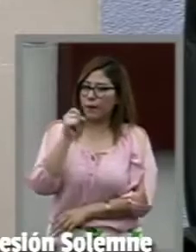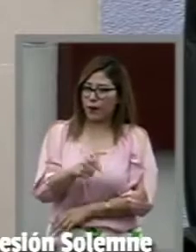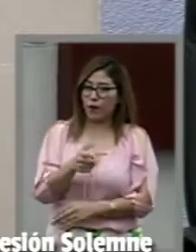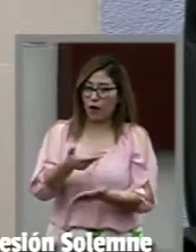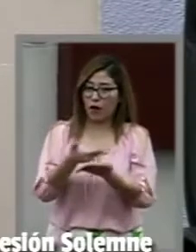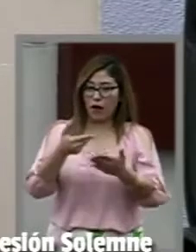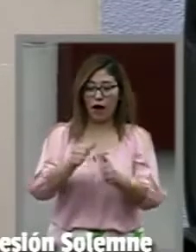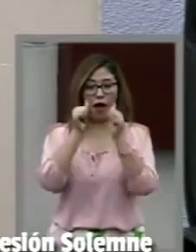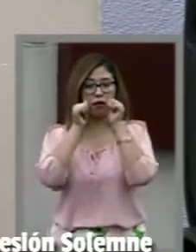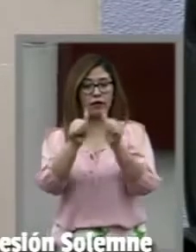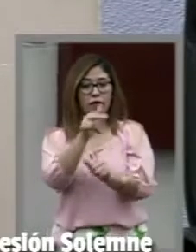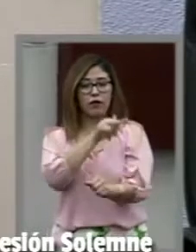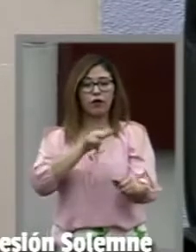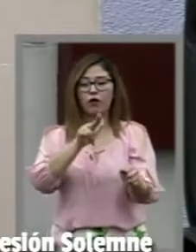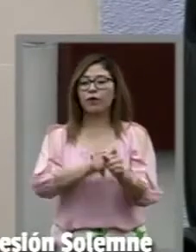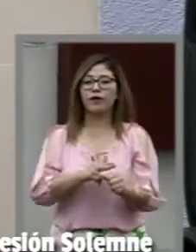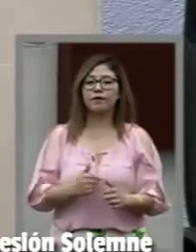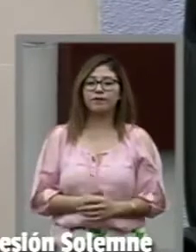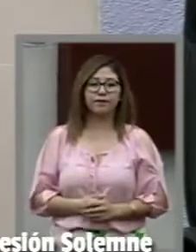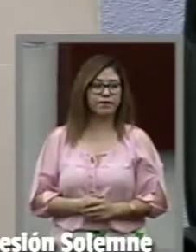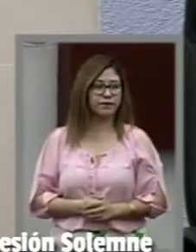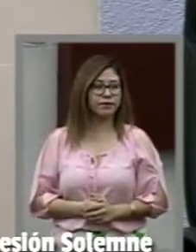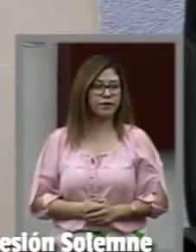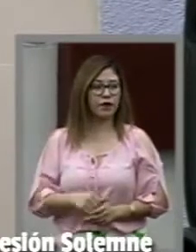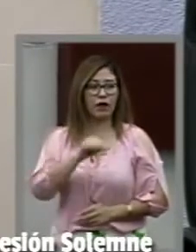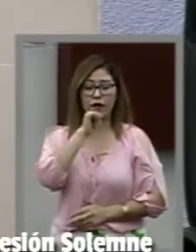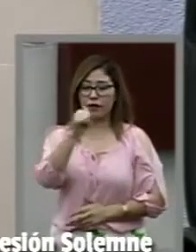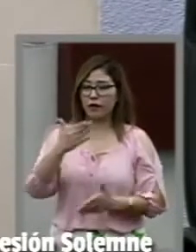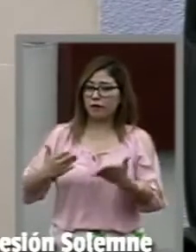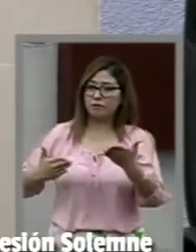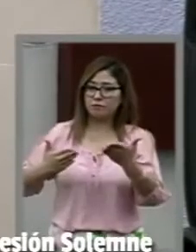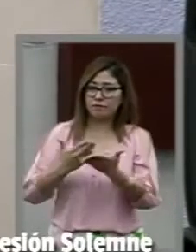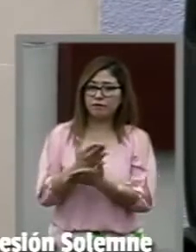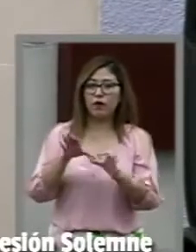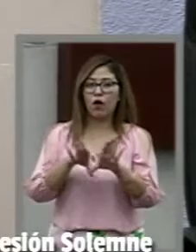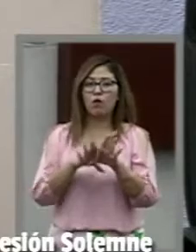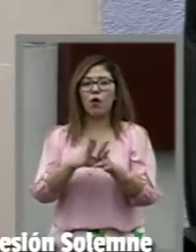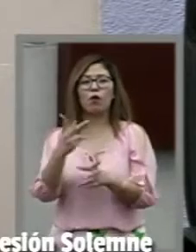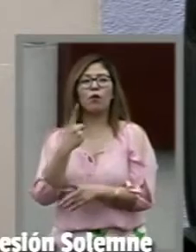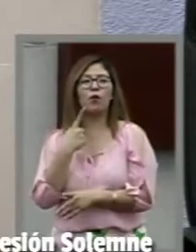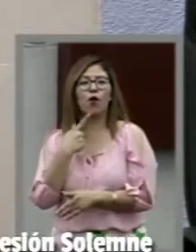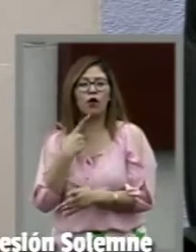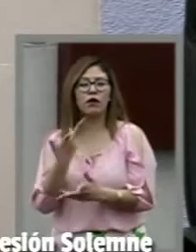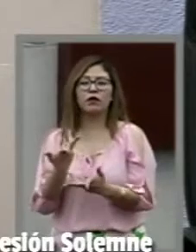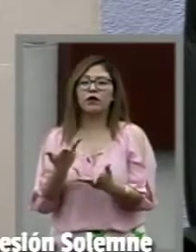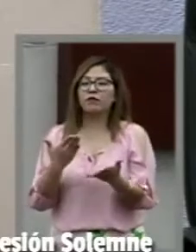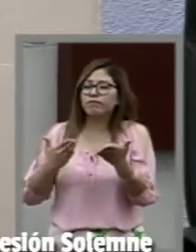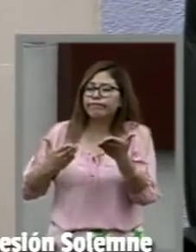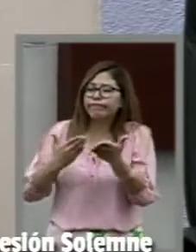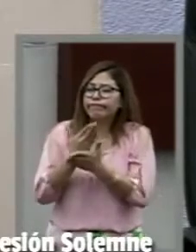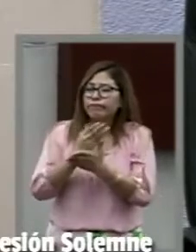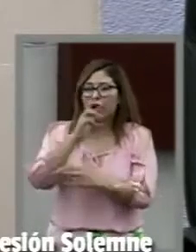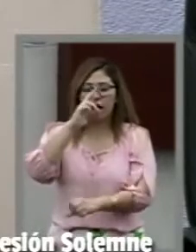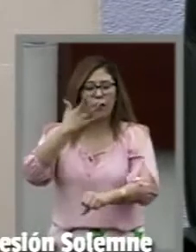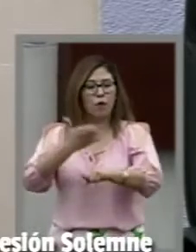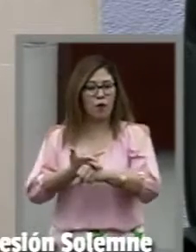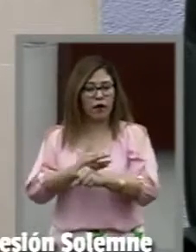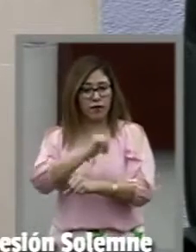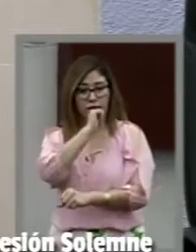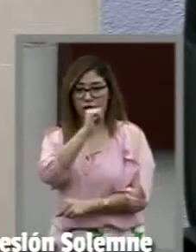atendiendo su naturaleza sin involucrarse en conveniencias políticas ajenas a sus responsabilidades